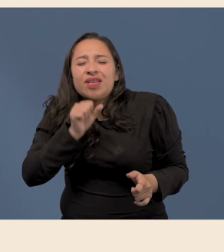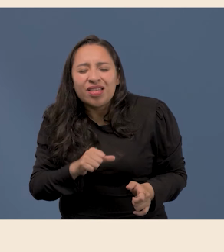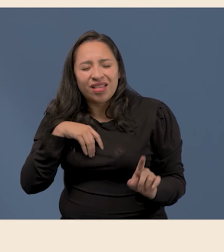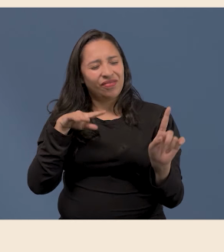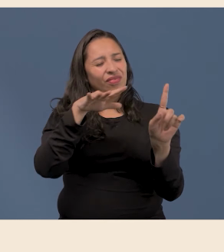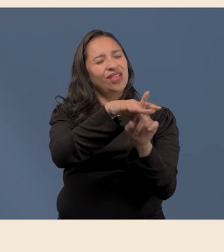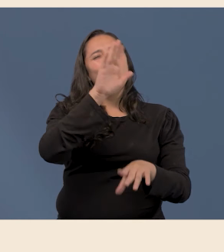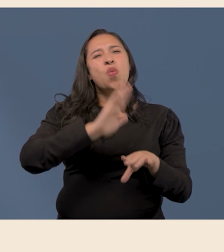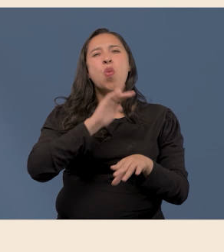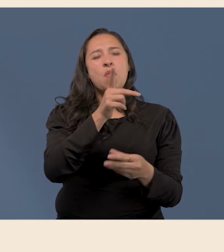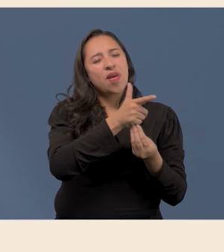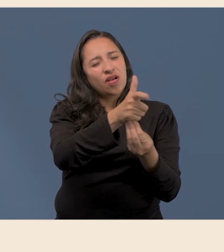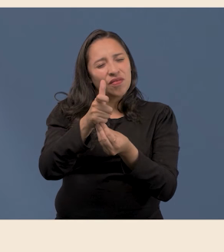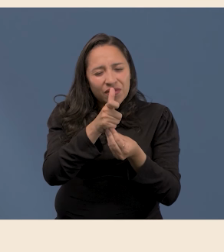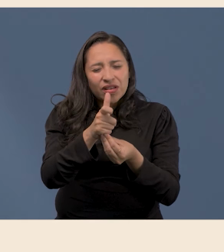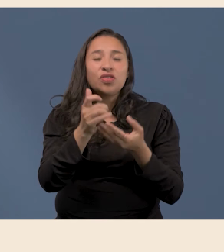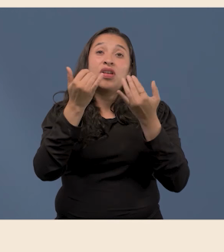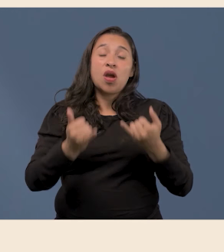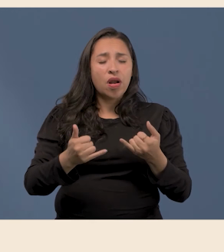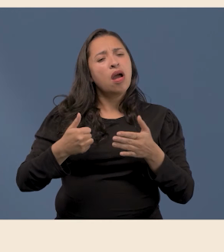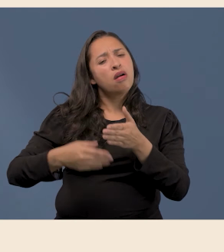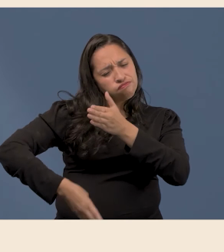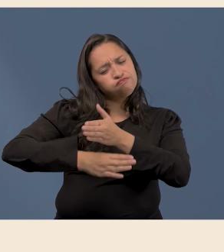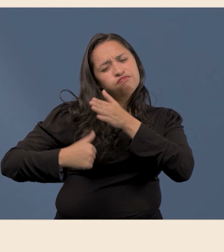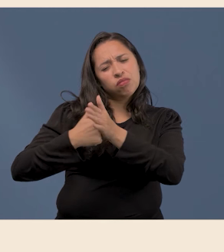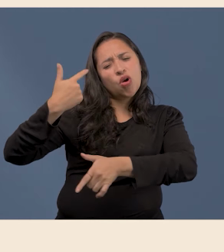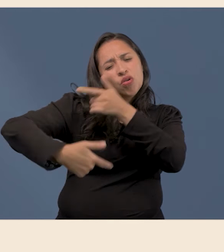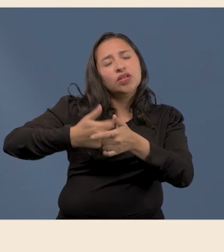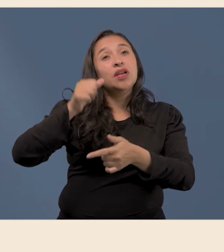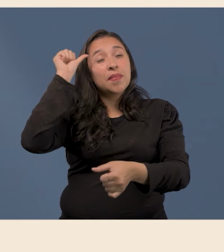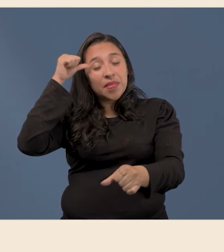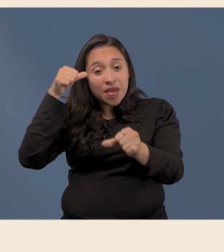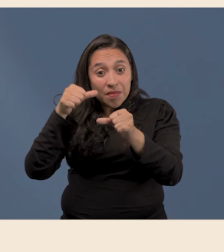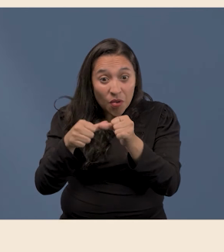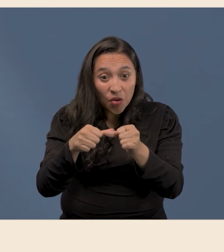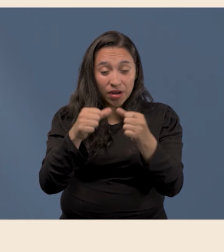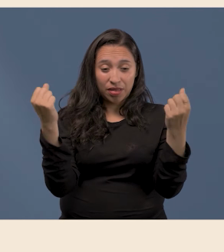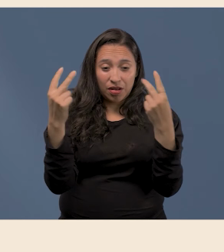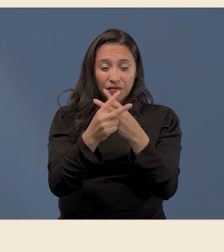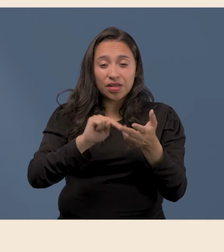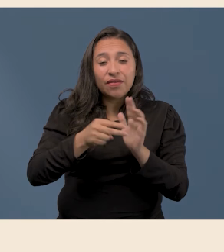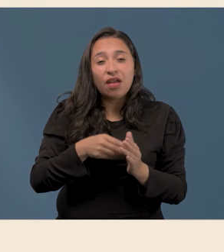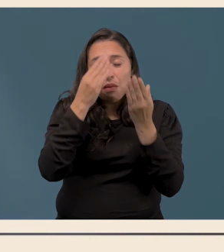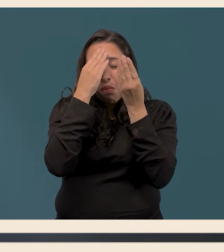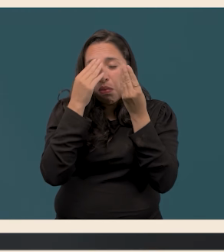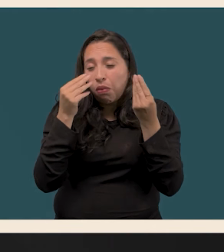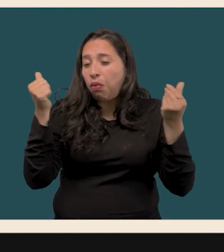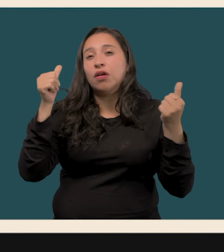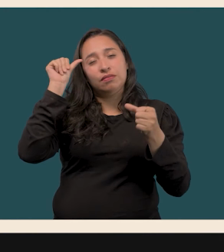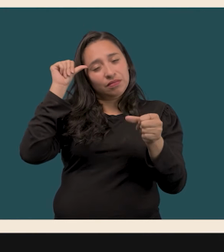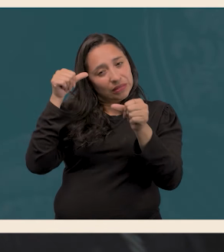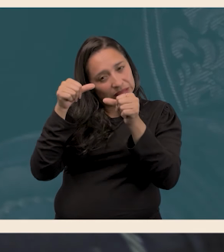marco del conflicto armado y que siguen luchando para que la memoria viva de la violencia no se quede en el